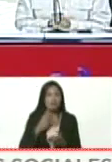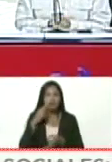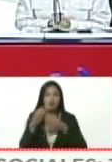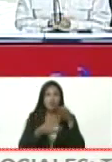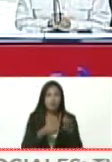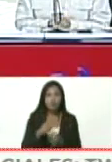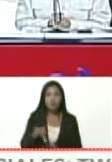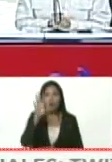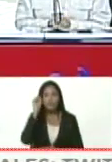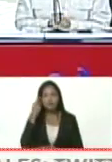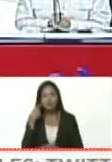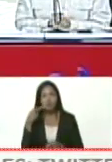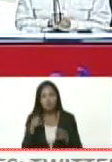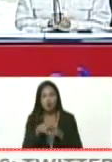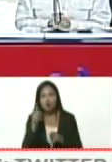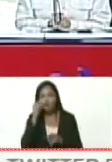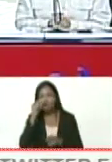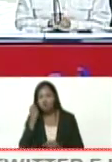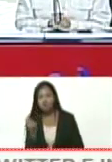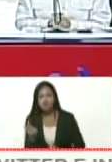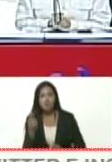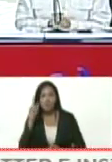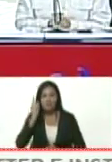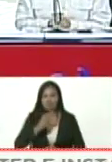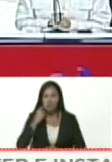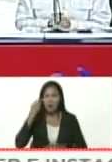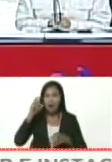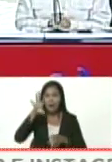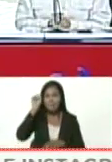que aprenda, oligarca, señor, oligarca.